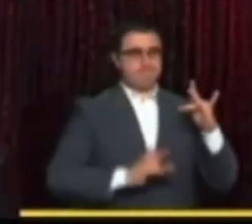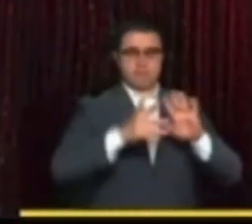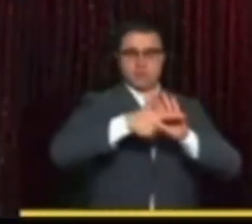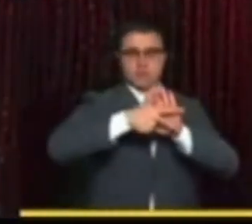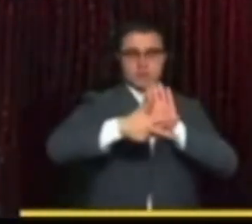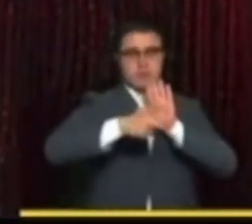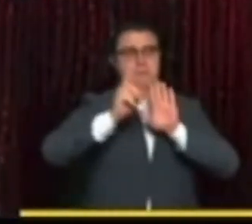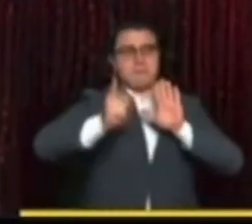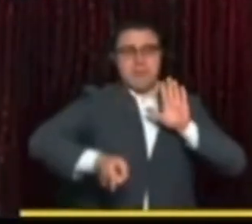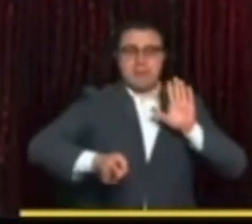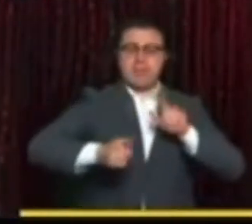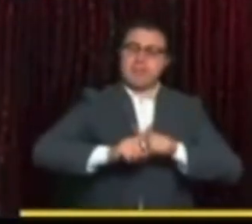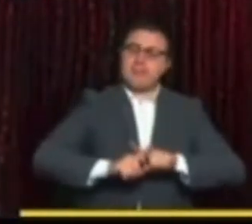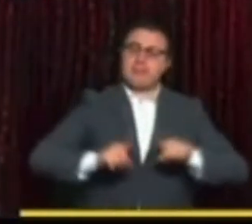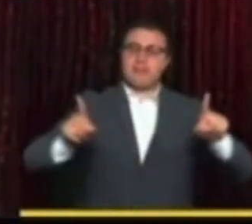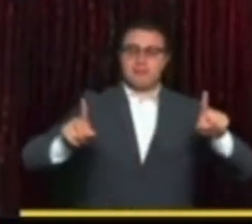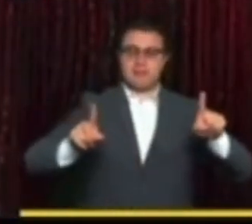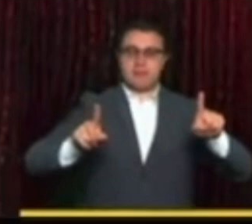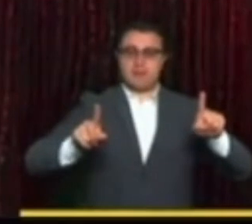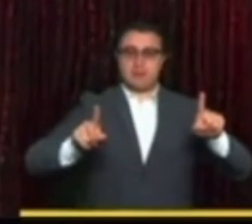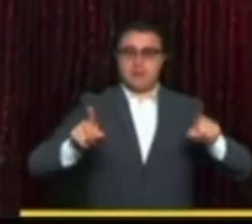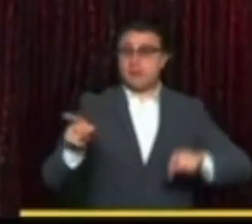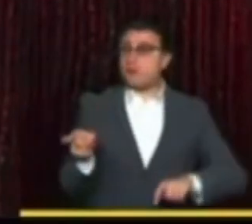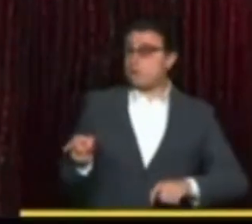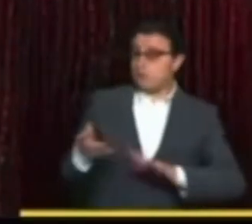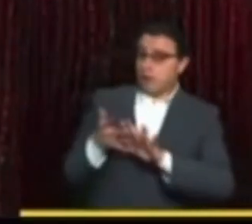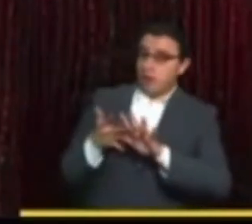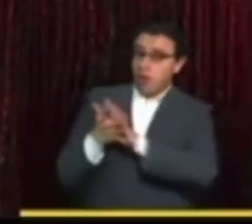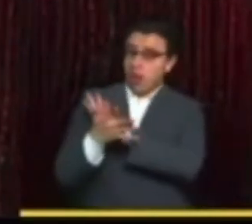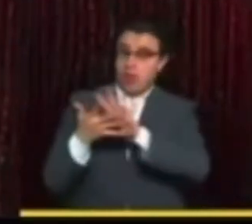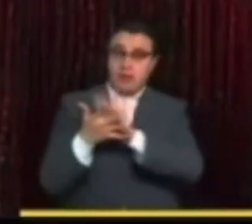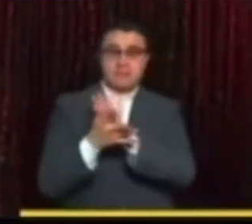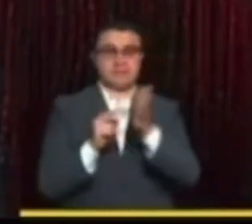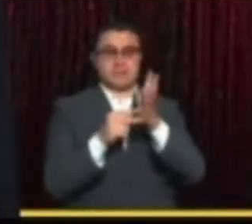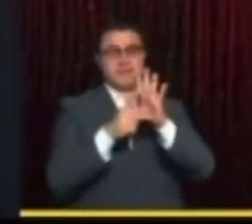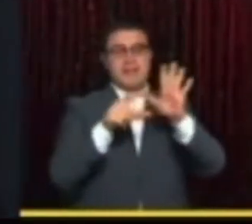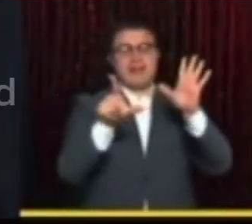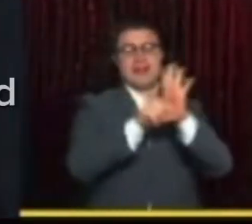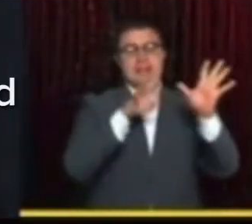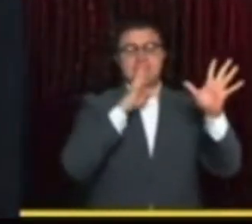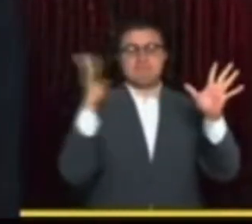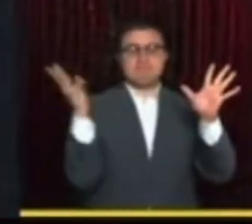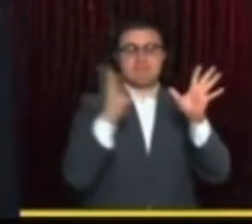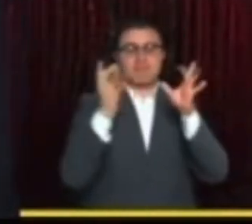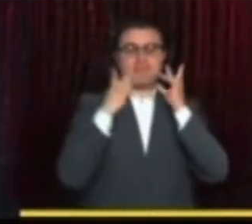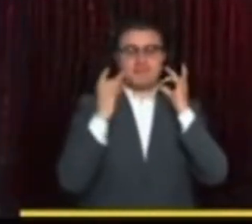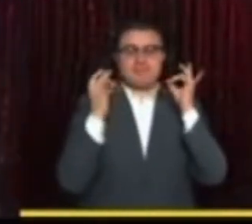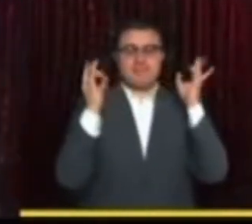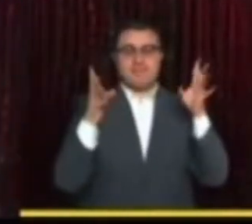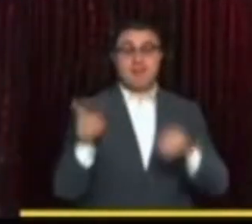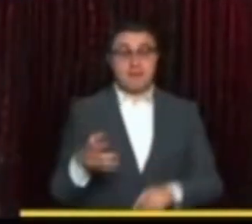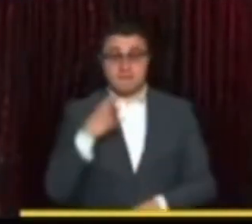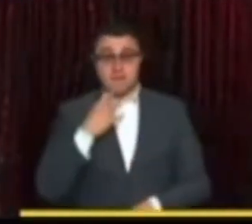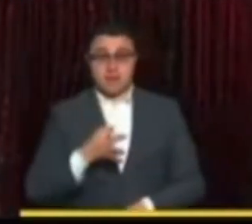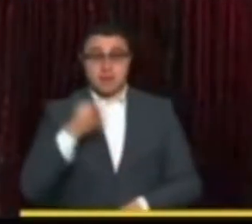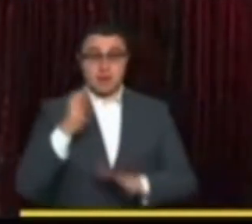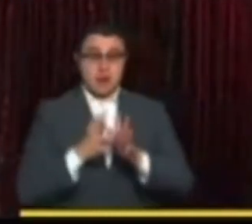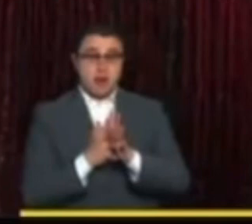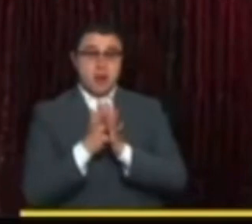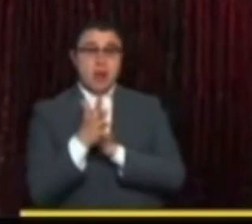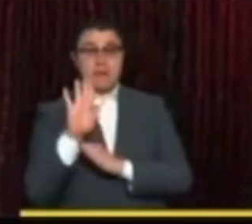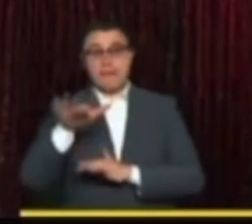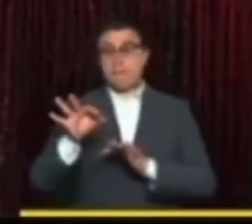cosa. Es un delito lo que ahí aparece. Cualquiera que sea la magnitud de esa verdad, que ya determinarán los